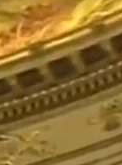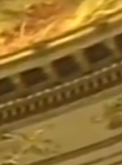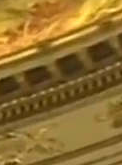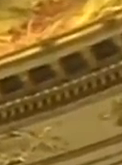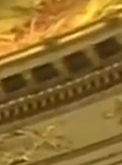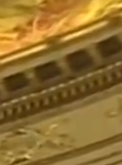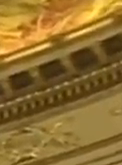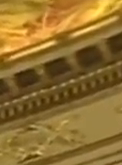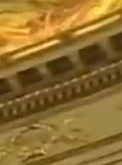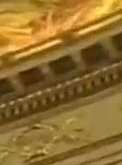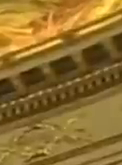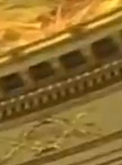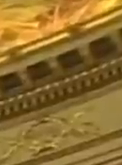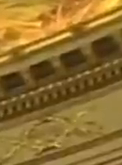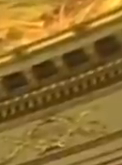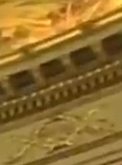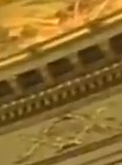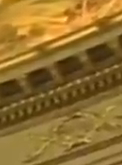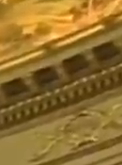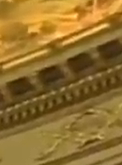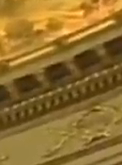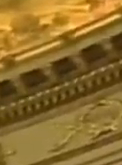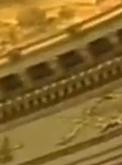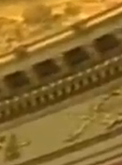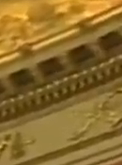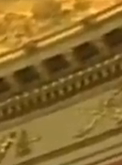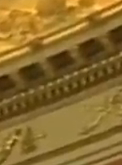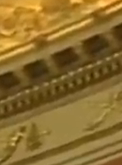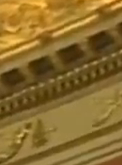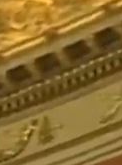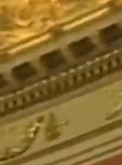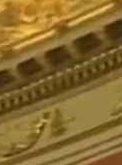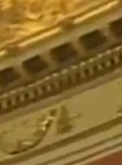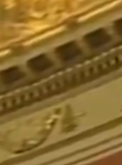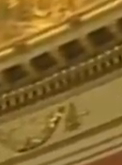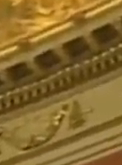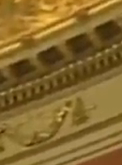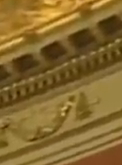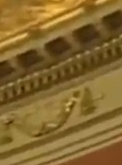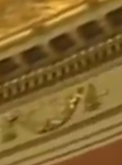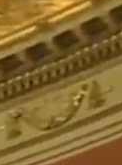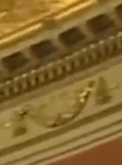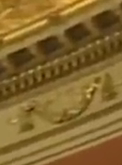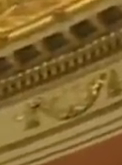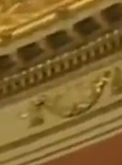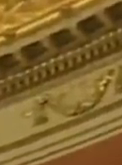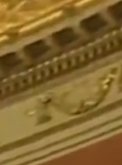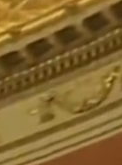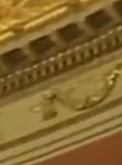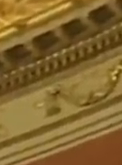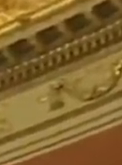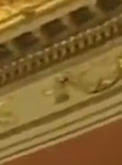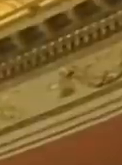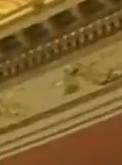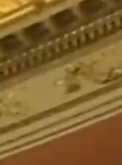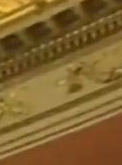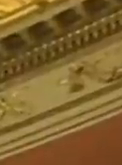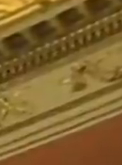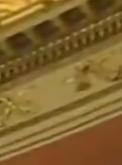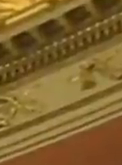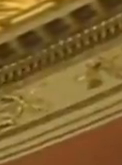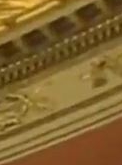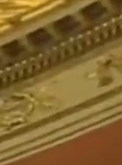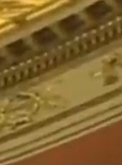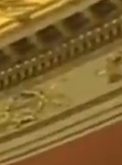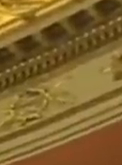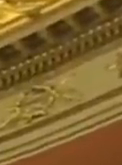noviembre, resaltaba el jefe de Estado venezolano Nicolás Maduro. Earle fue consecuente en defensa de la patria, era un hombre de palabra, un talento para